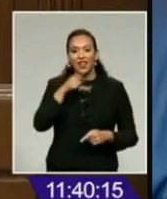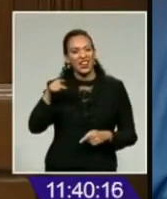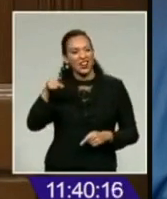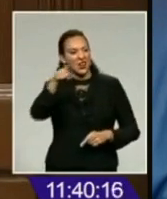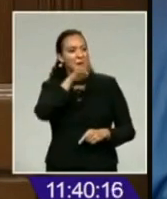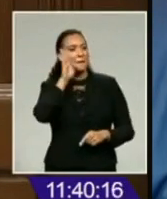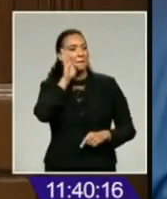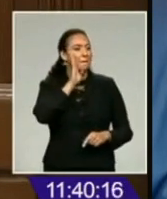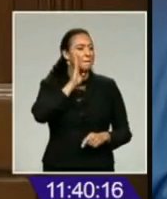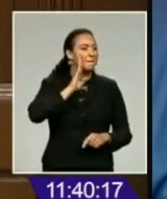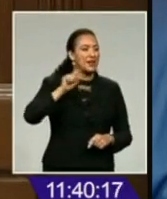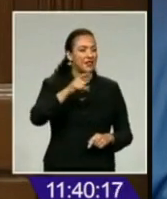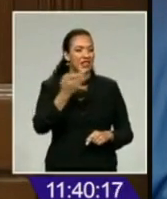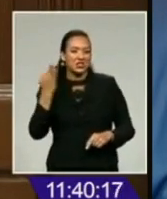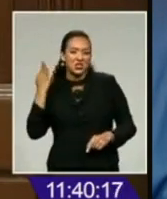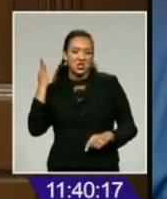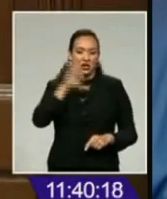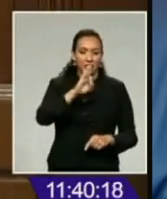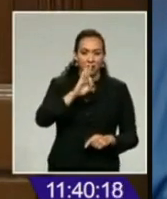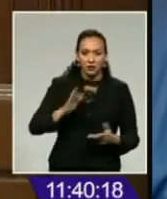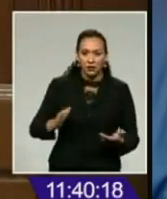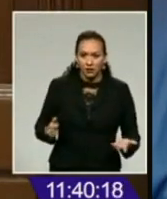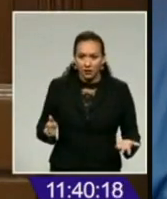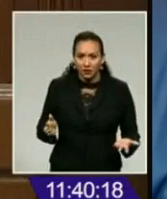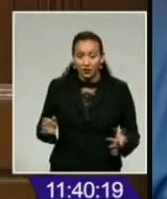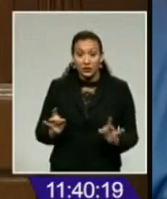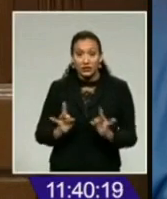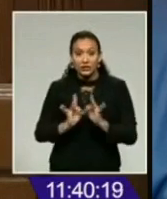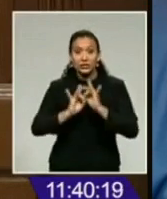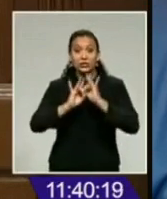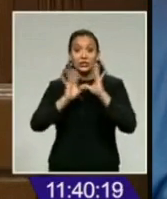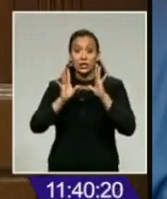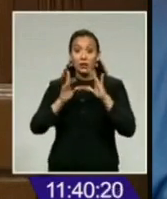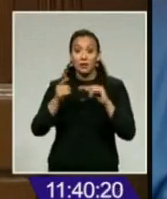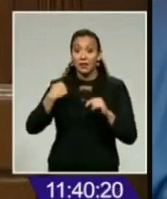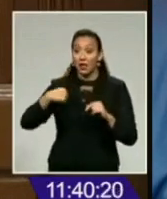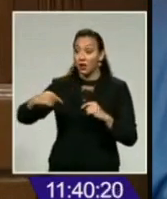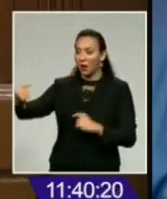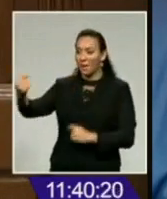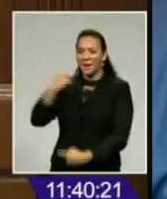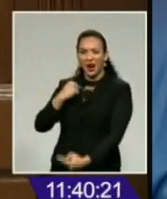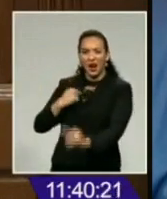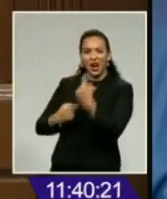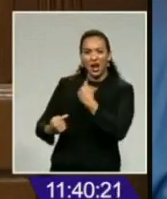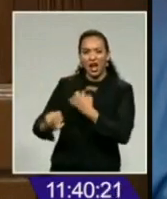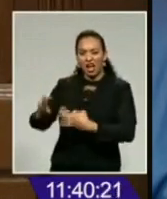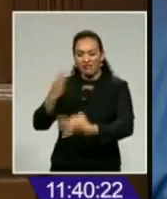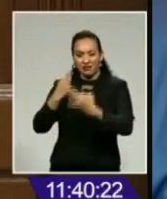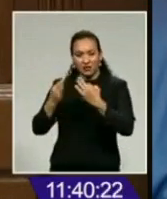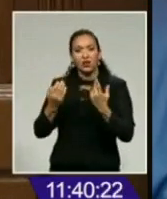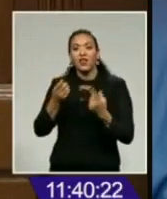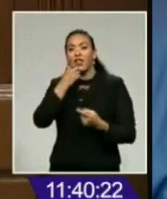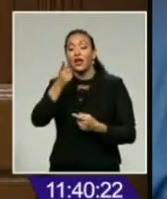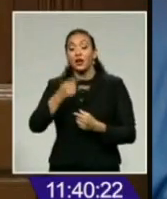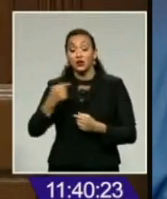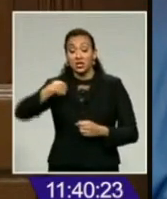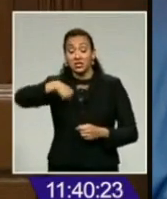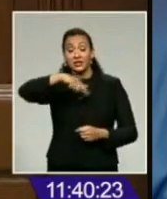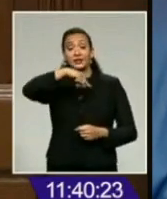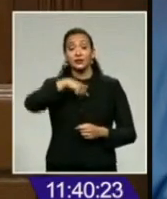y abiertamente se nos acusó de no ser parte, como además no debía